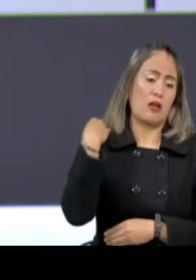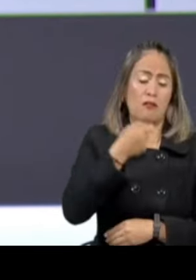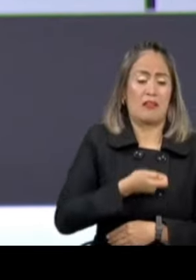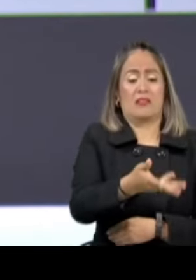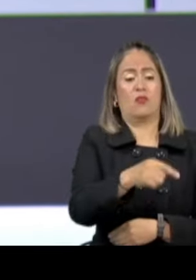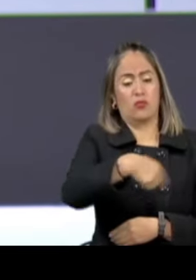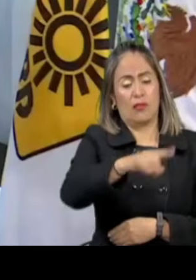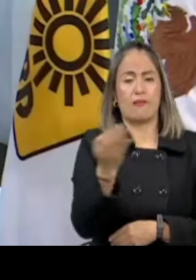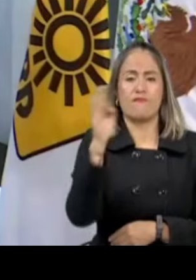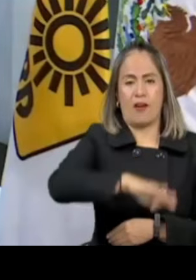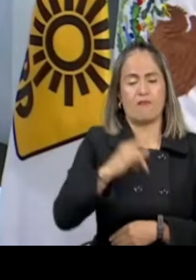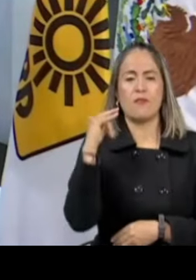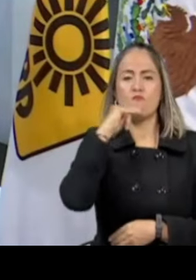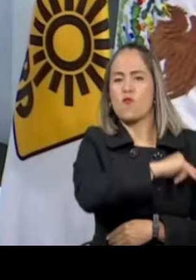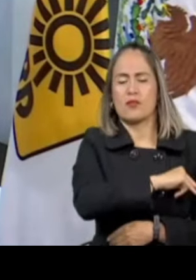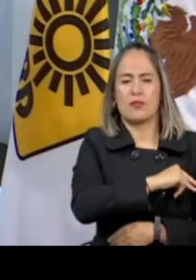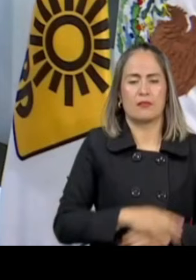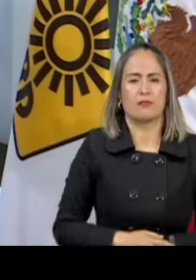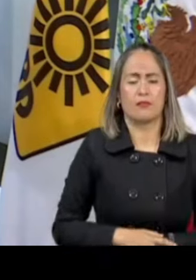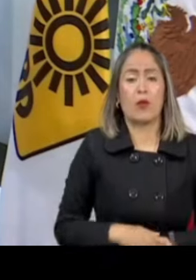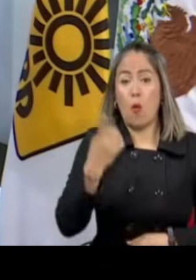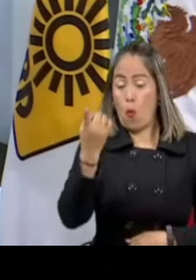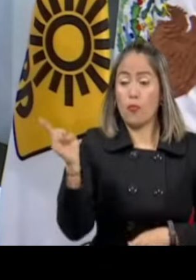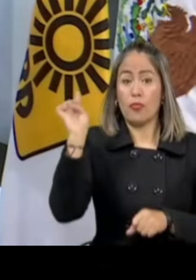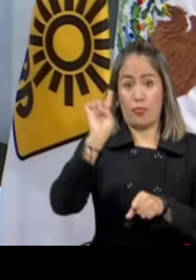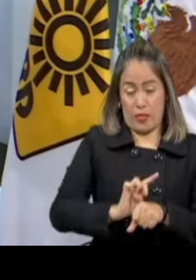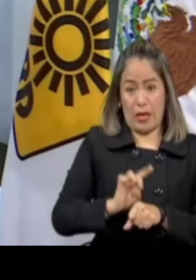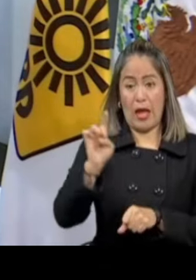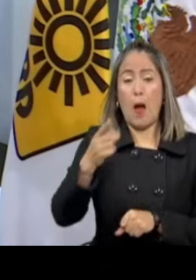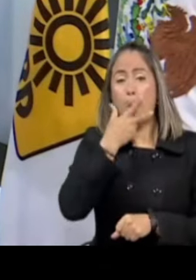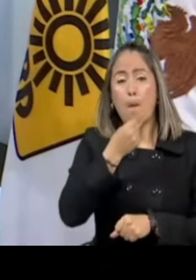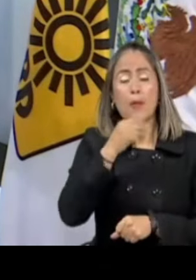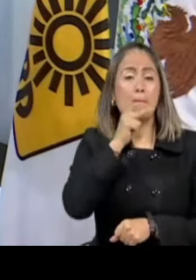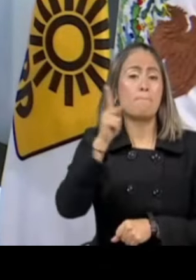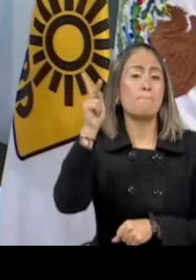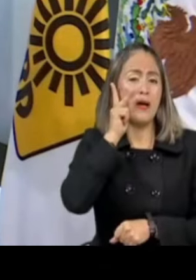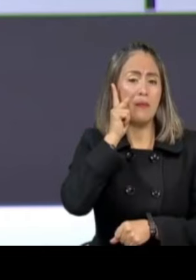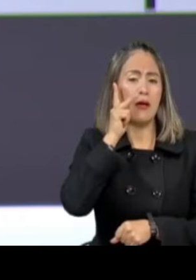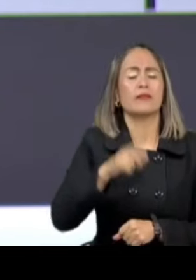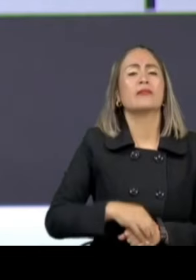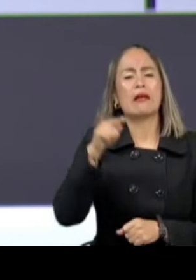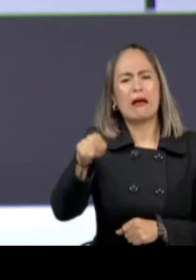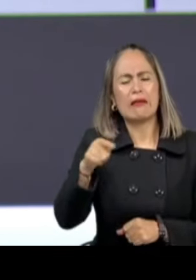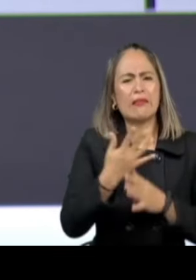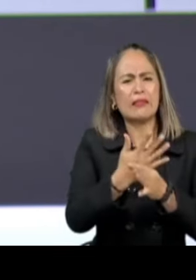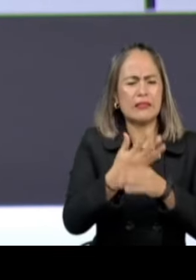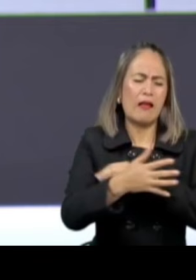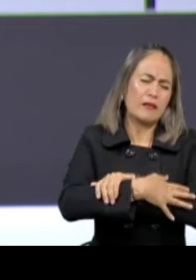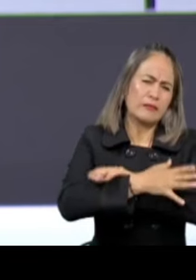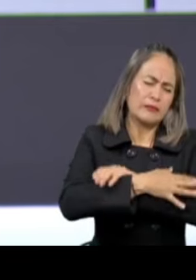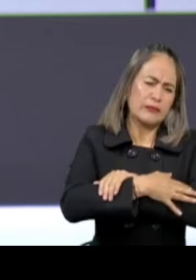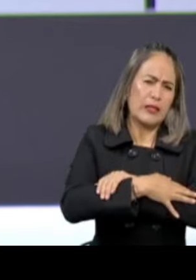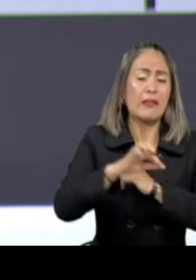e hipócritas no se puede un día citar la encíclica del Papa Francisco sobre la fraternidad humana y la semana